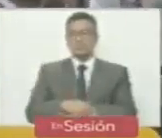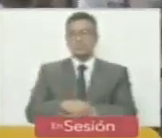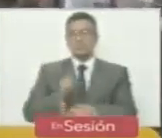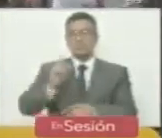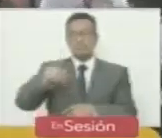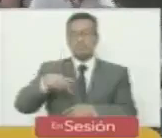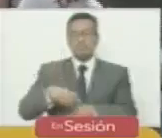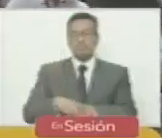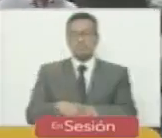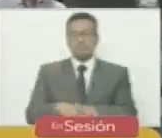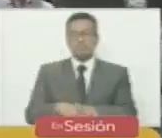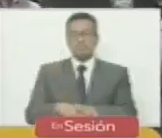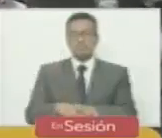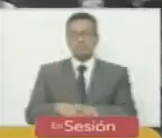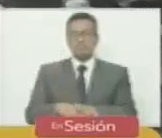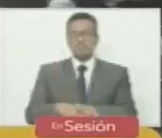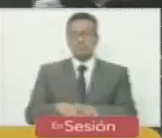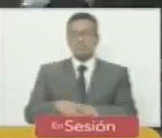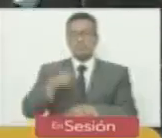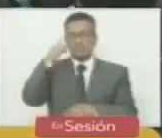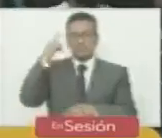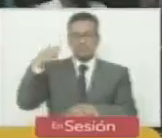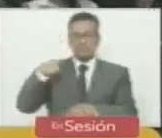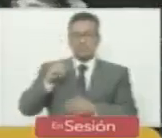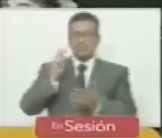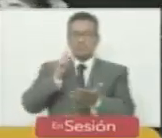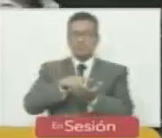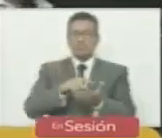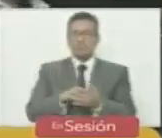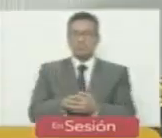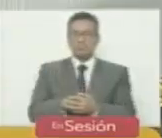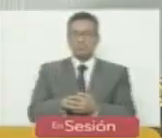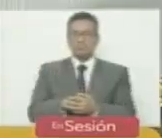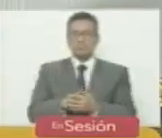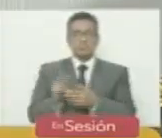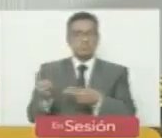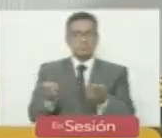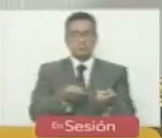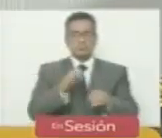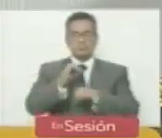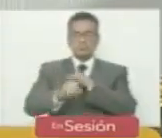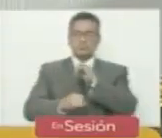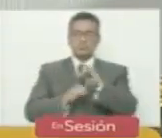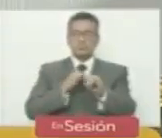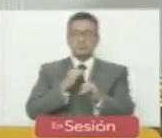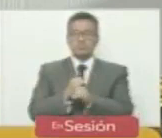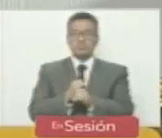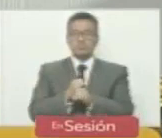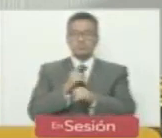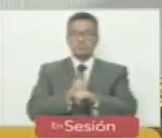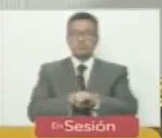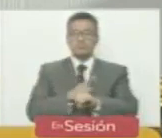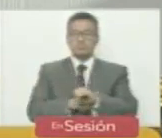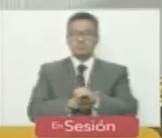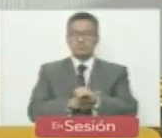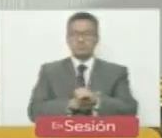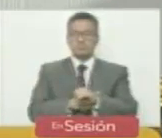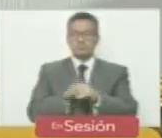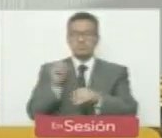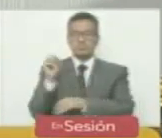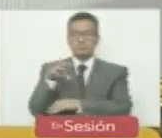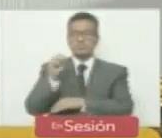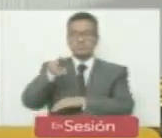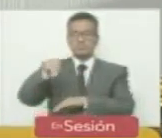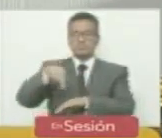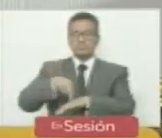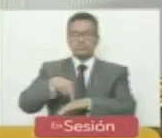También nos honramos con la presencia de invitados internacionales a esta sesión.